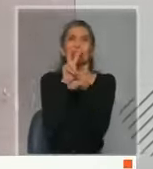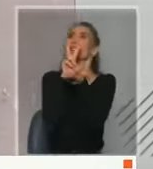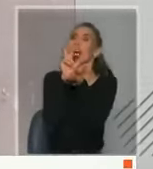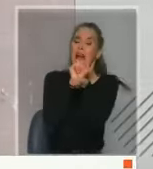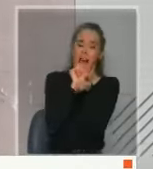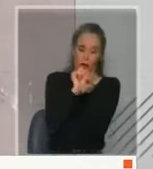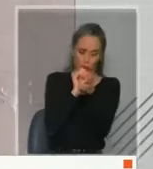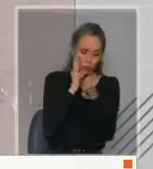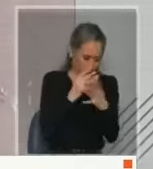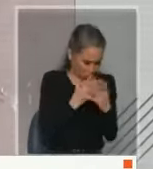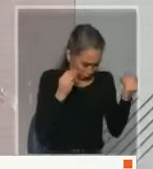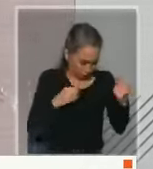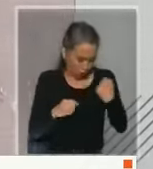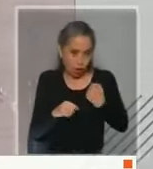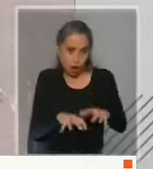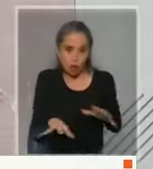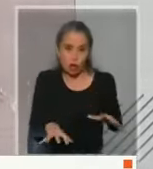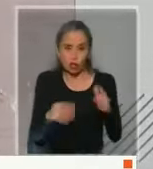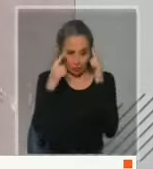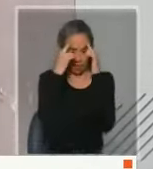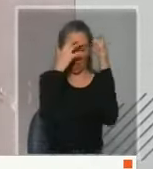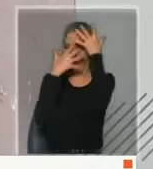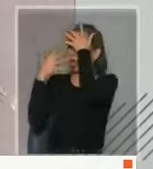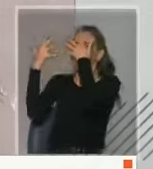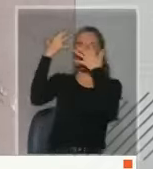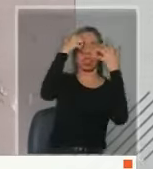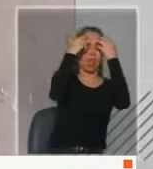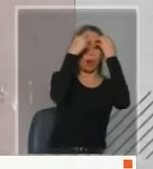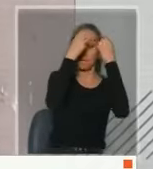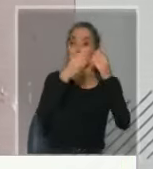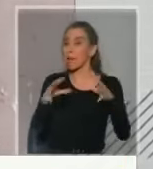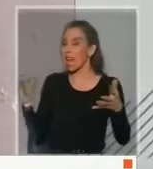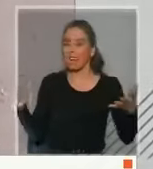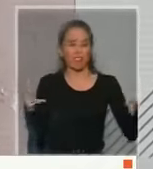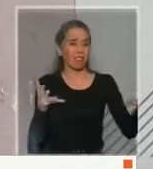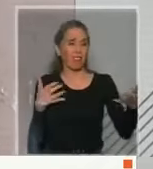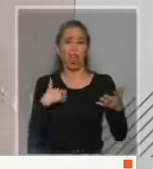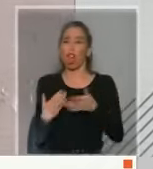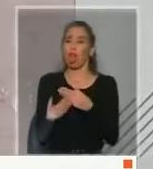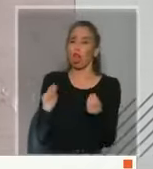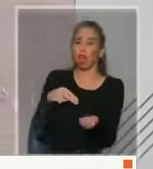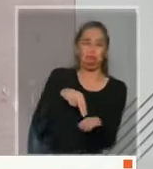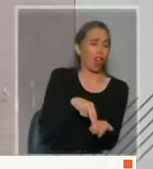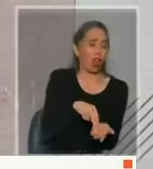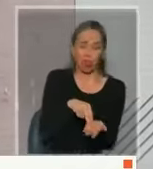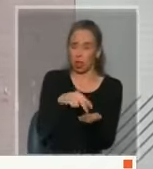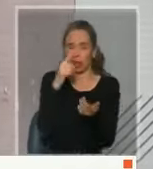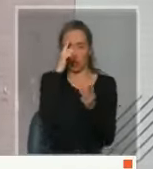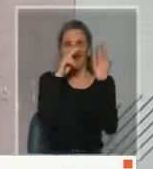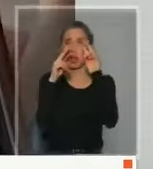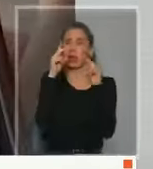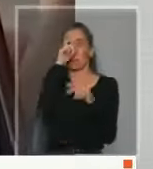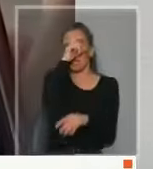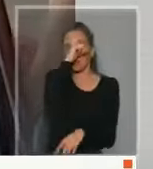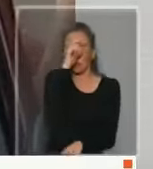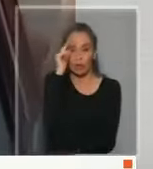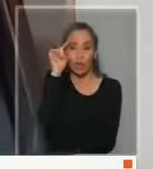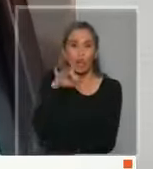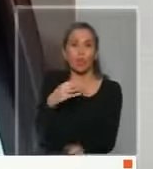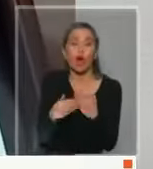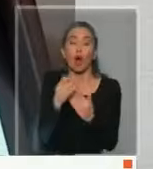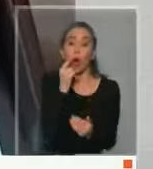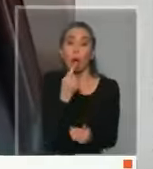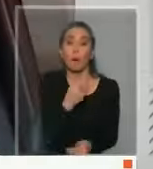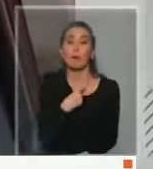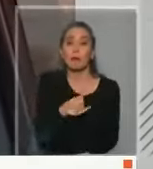cosas, perdía totalmente desorientada de dónde estaba, no tenía idea. Primero me costó mucho saber dónde estaba. La cuestión es que yo me había tomado